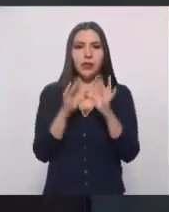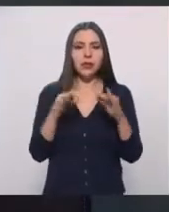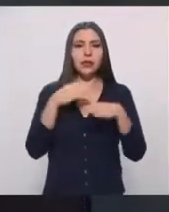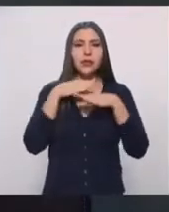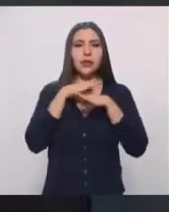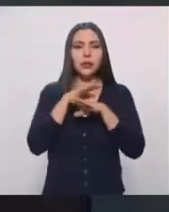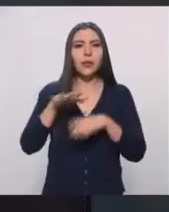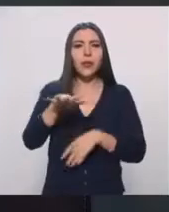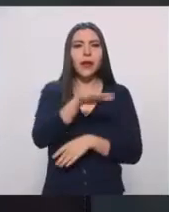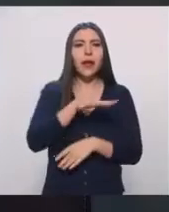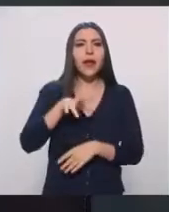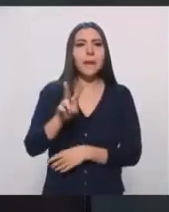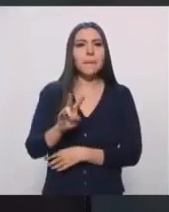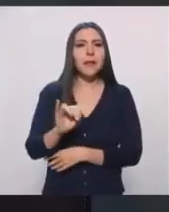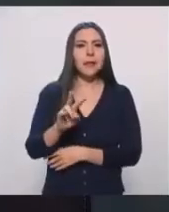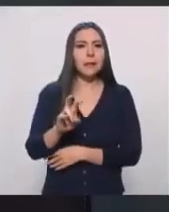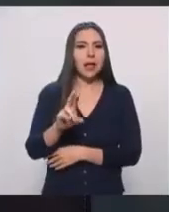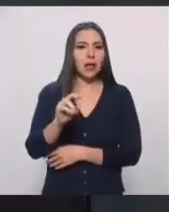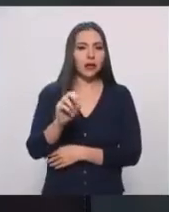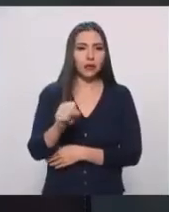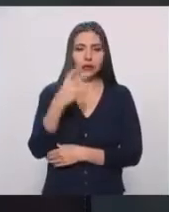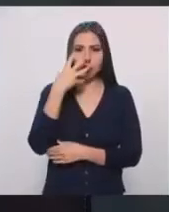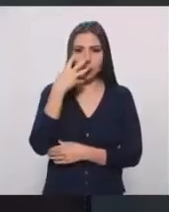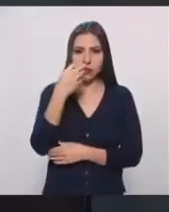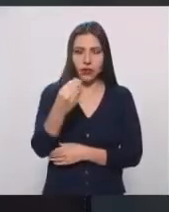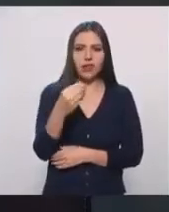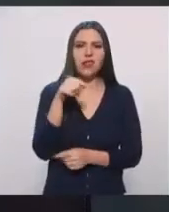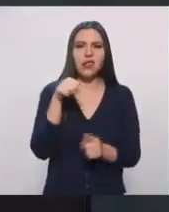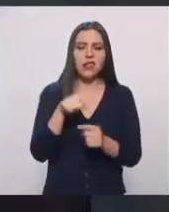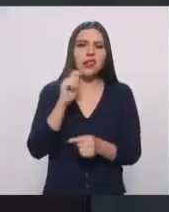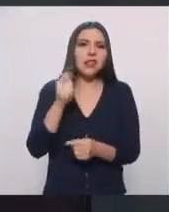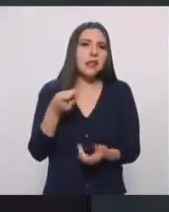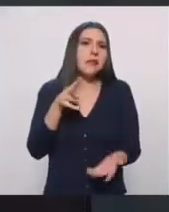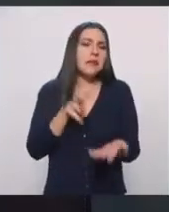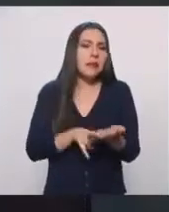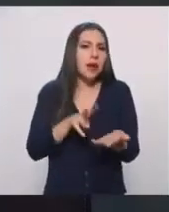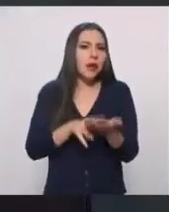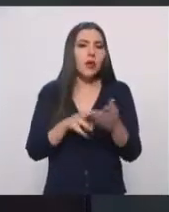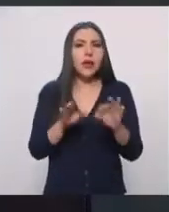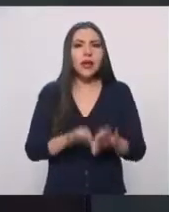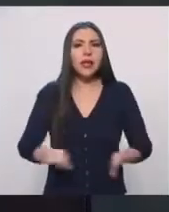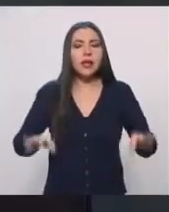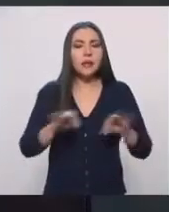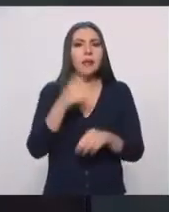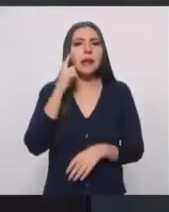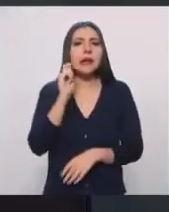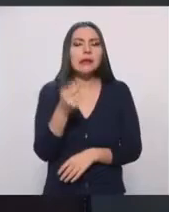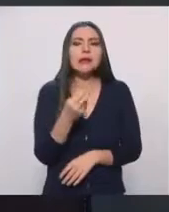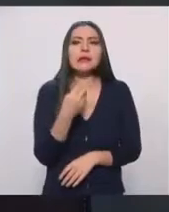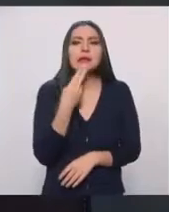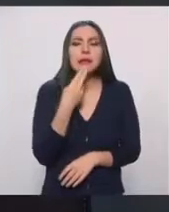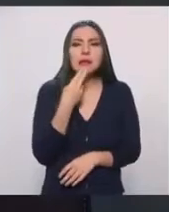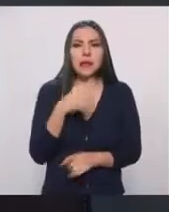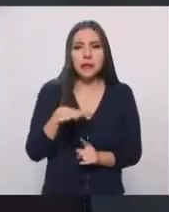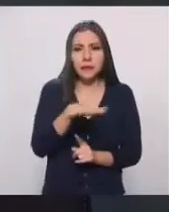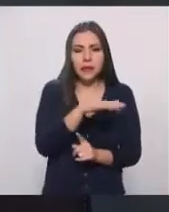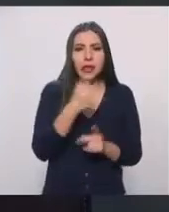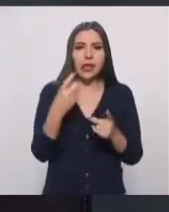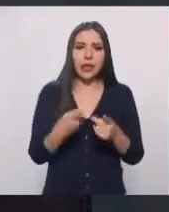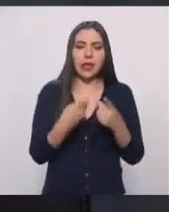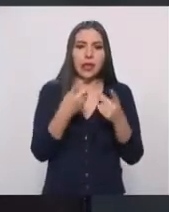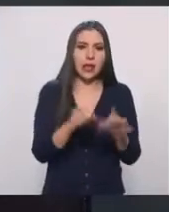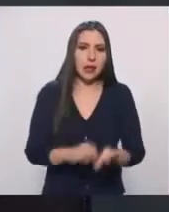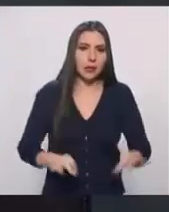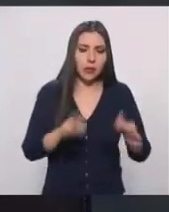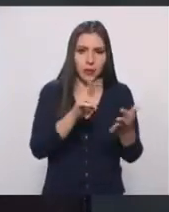aportes y beneficios para todos los capitalinos y la necesidad de conservarlos y también de revalorarlos. Comentando sobre la necesidad